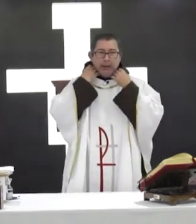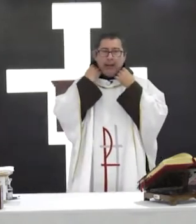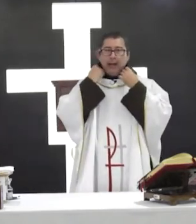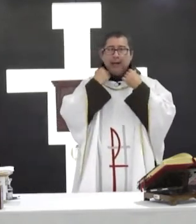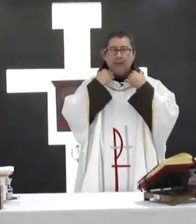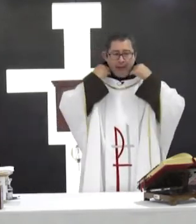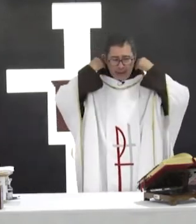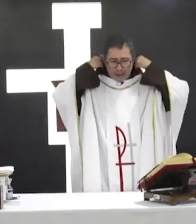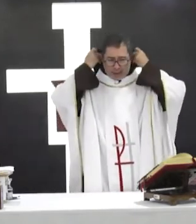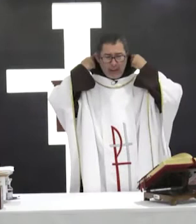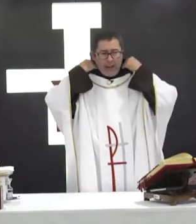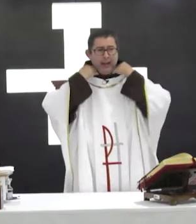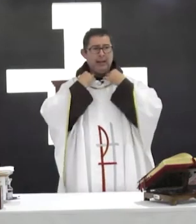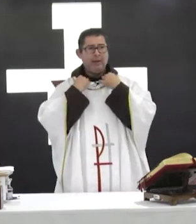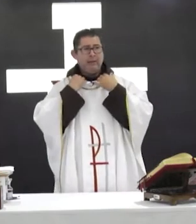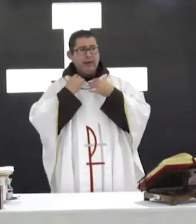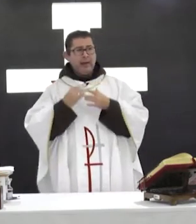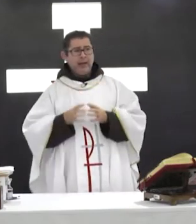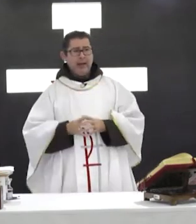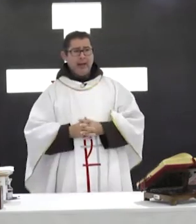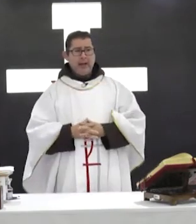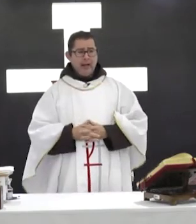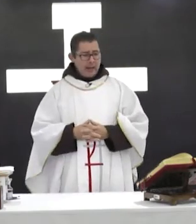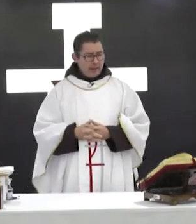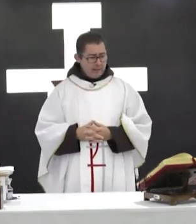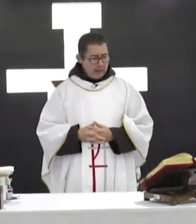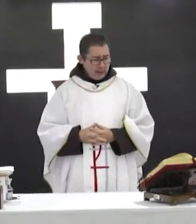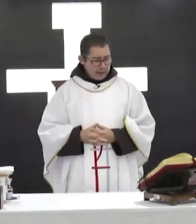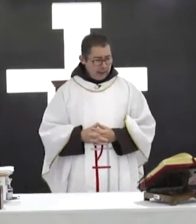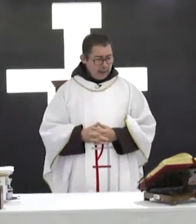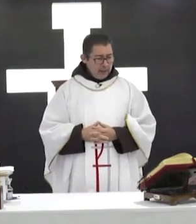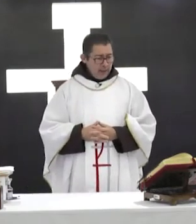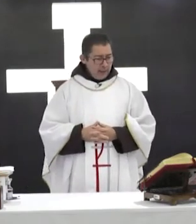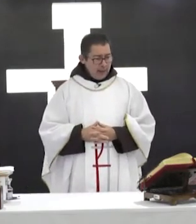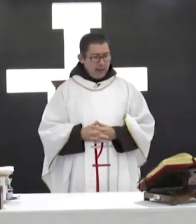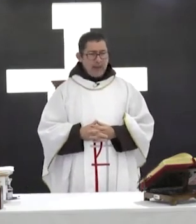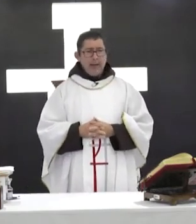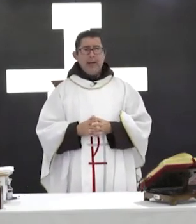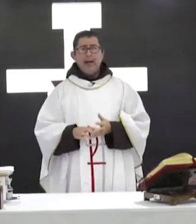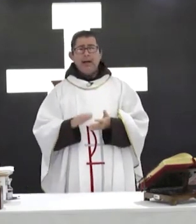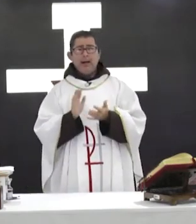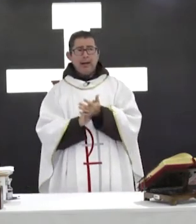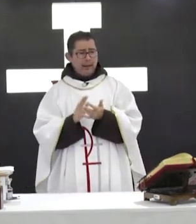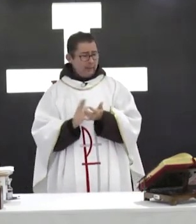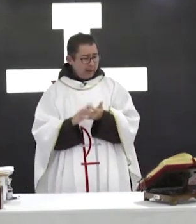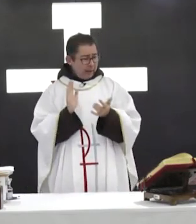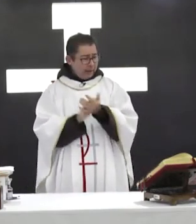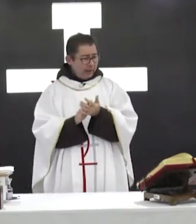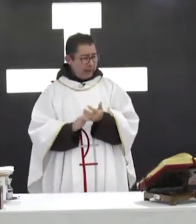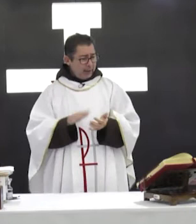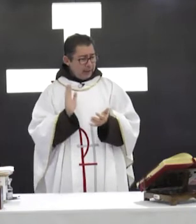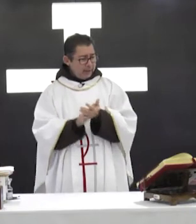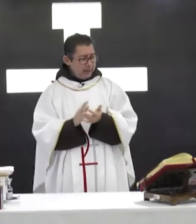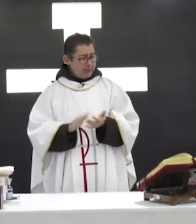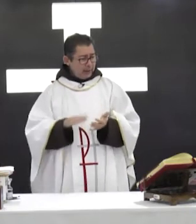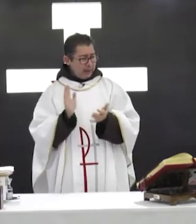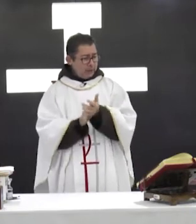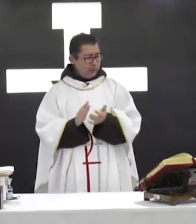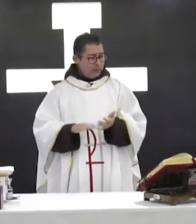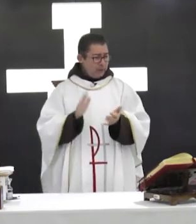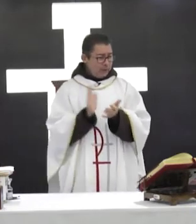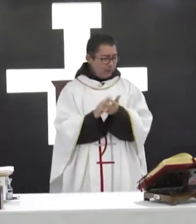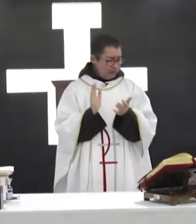mariana alabaré alabaré la daré a mi